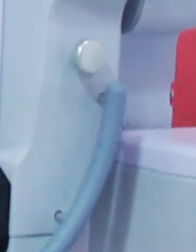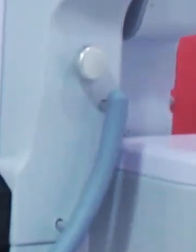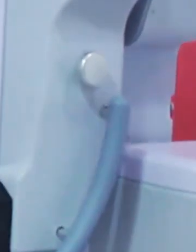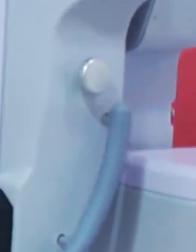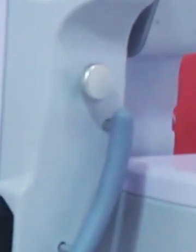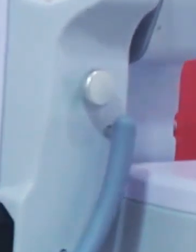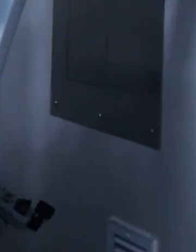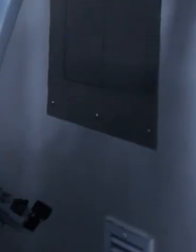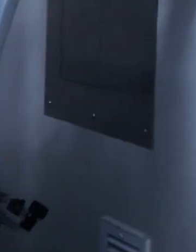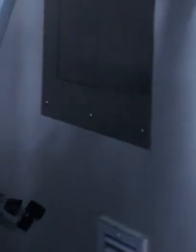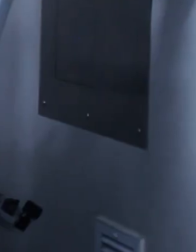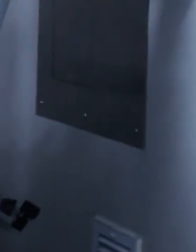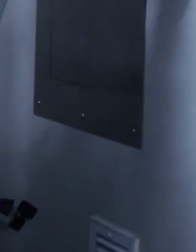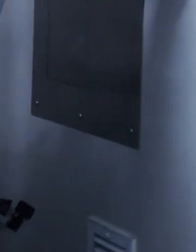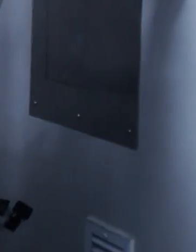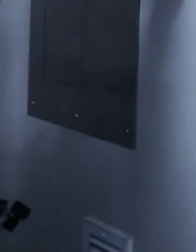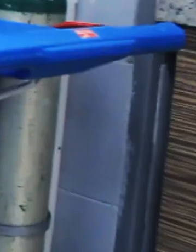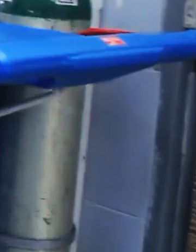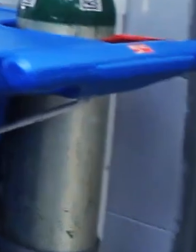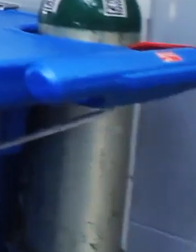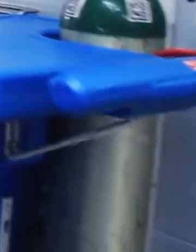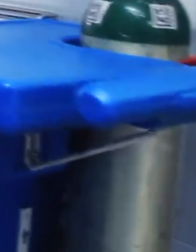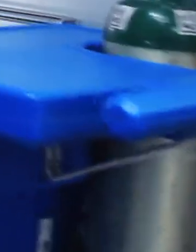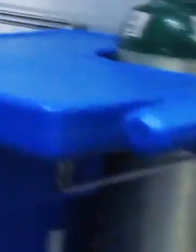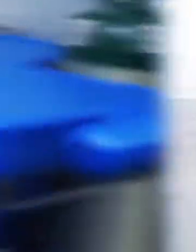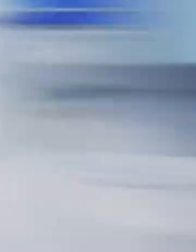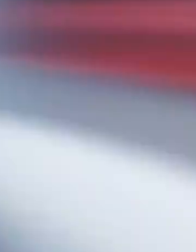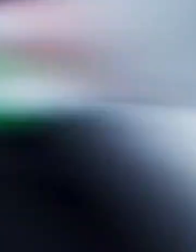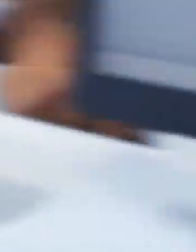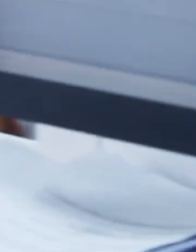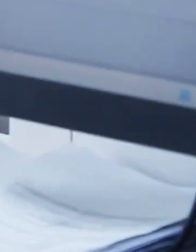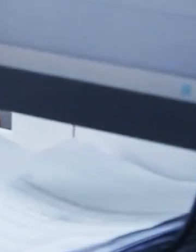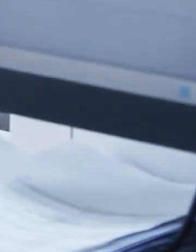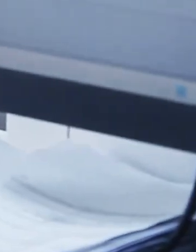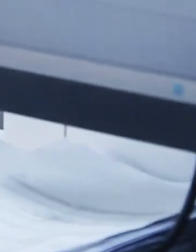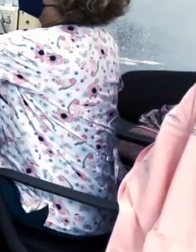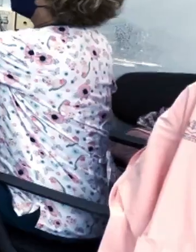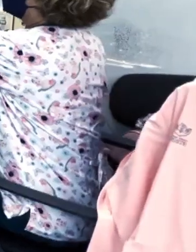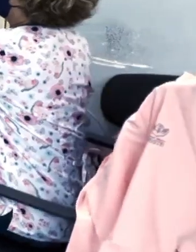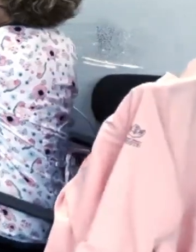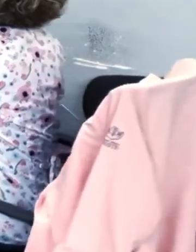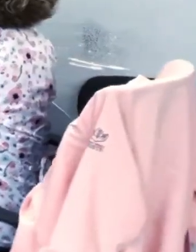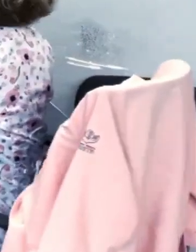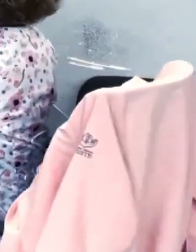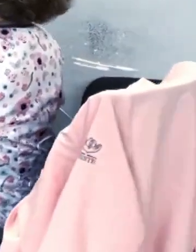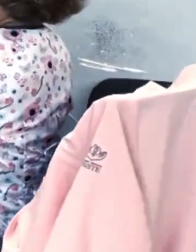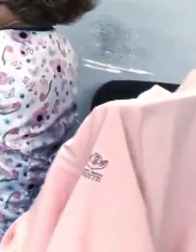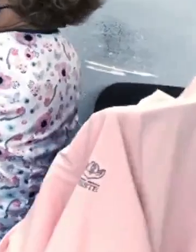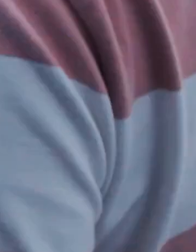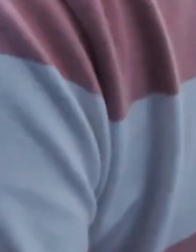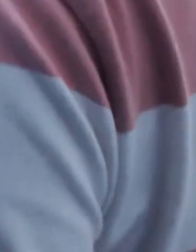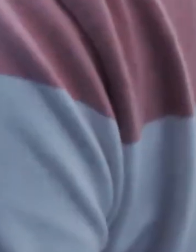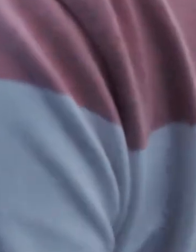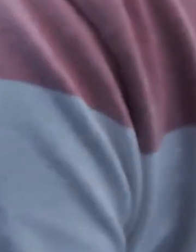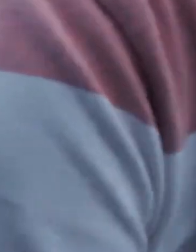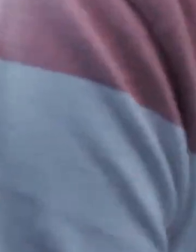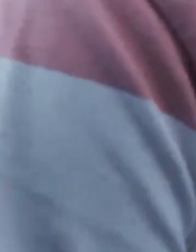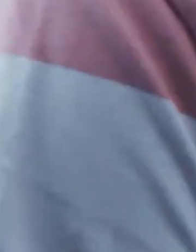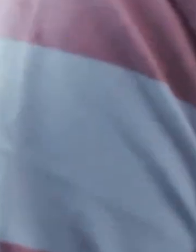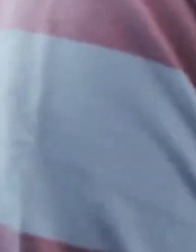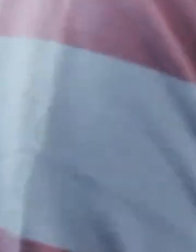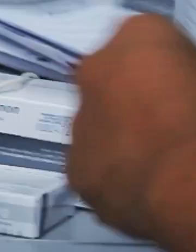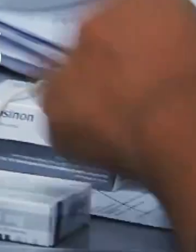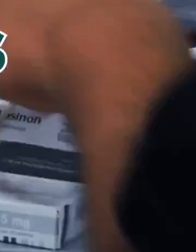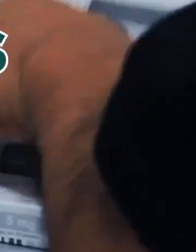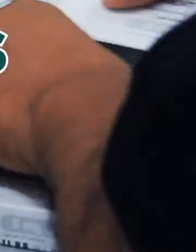de 7,256 millones de pesos. En el tema de abasto de medicamentos, se mantiene un promedio